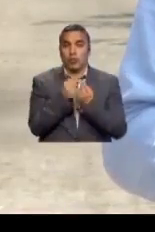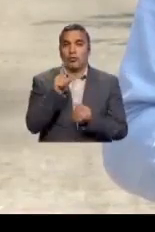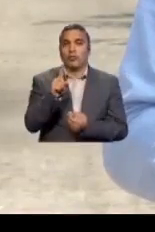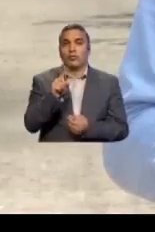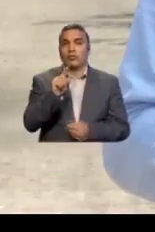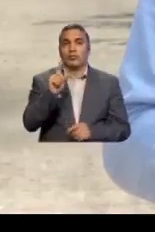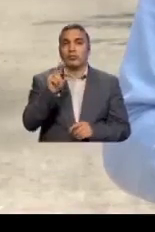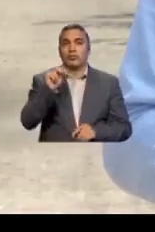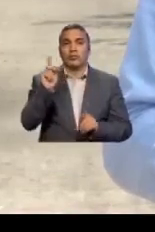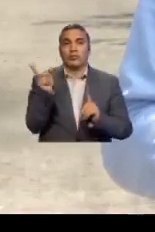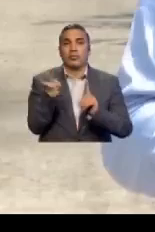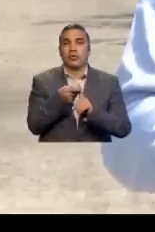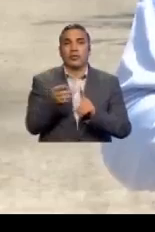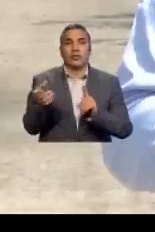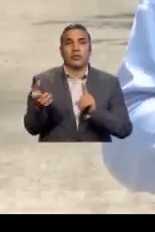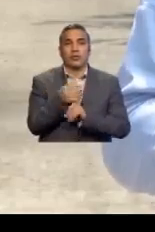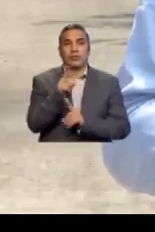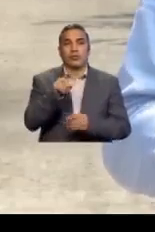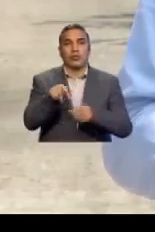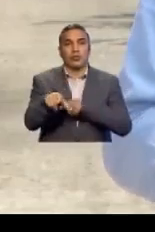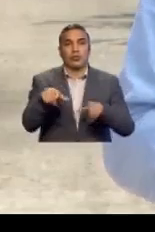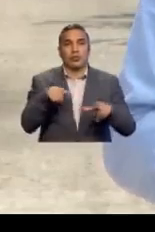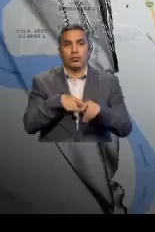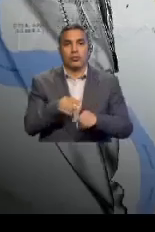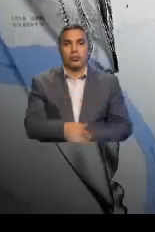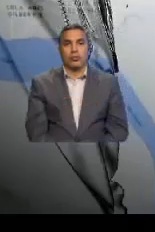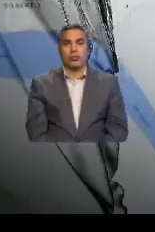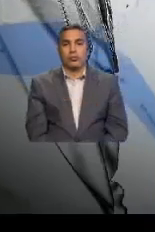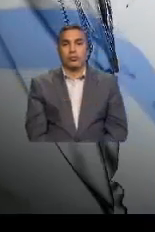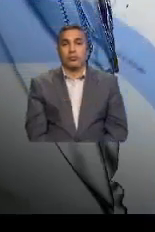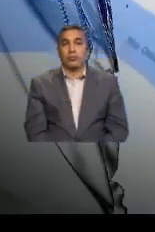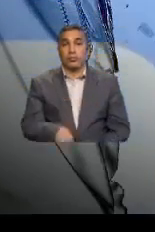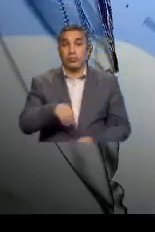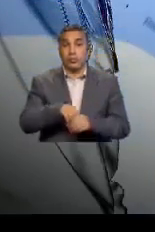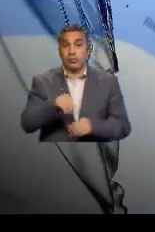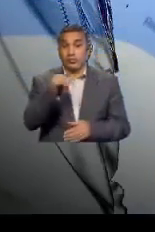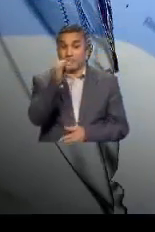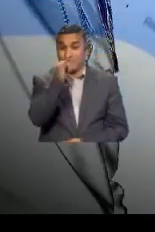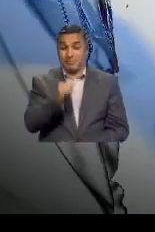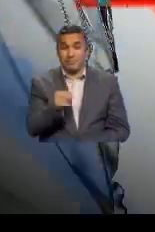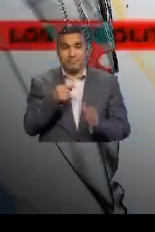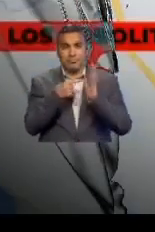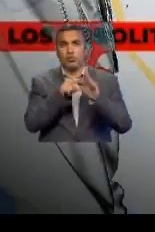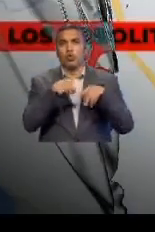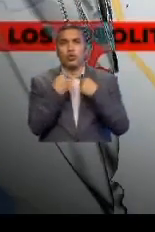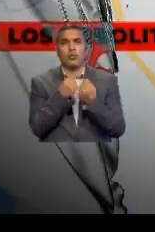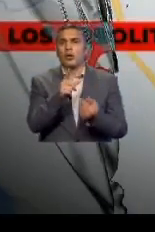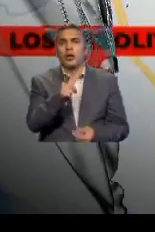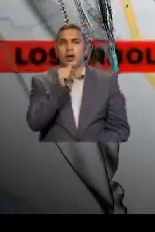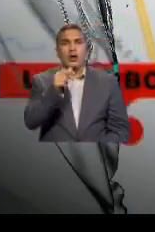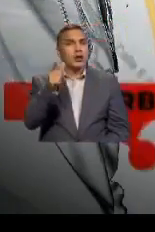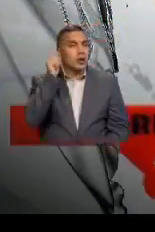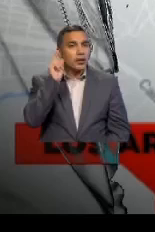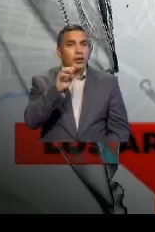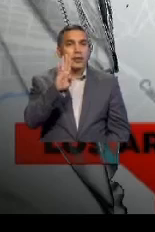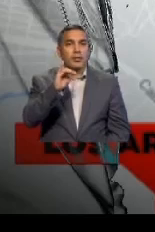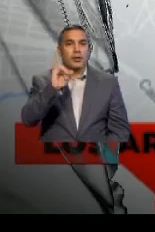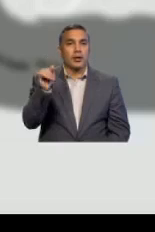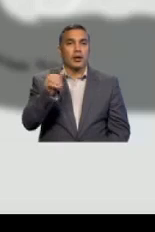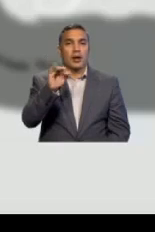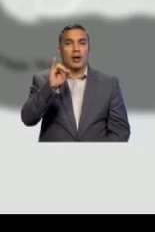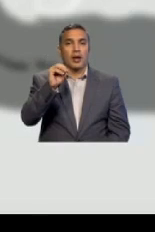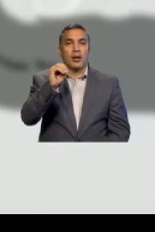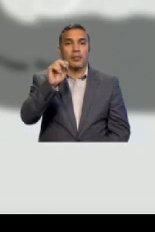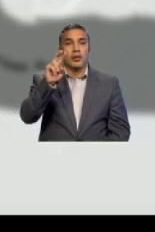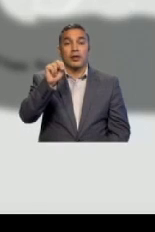desea que el primero se apodere de su territorio. En este diagrama se observa que la agrupación la encabeza alias Benjamín y el que